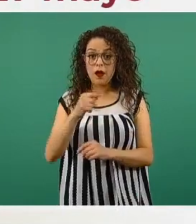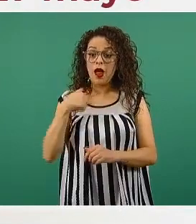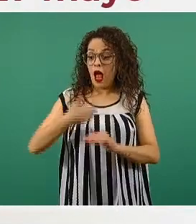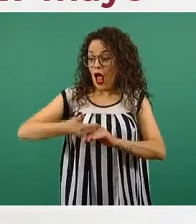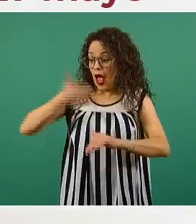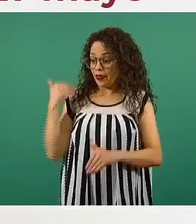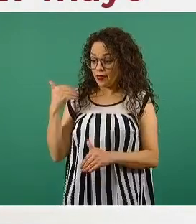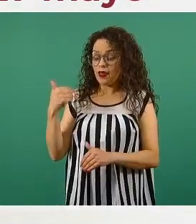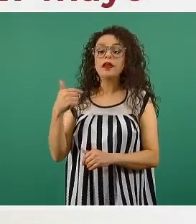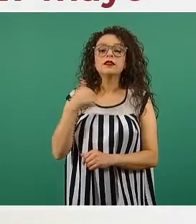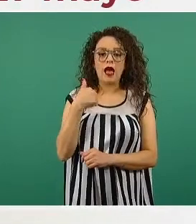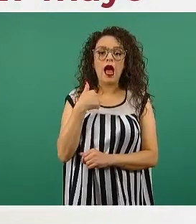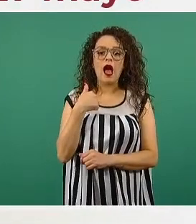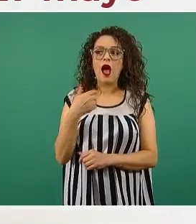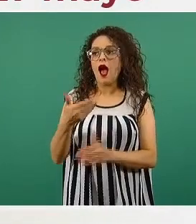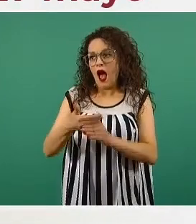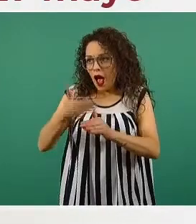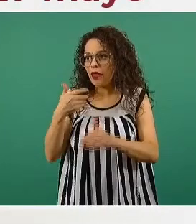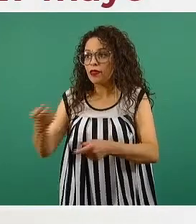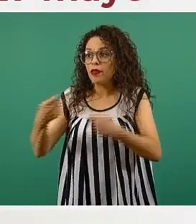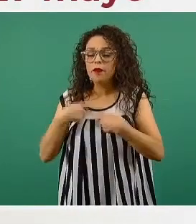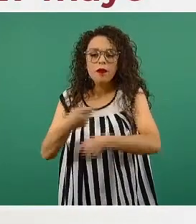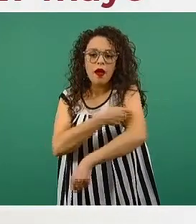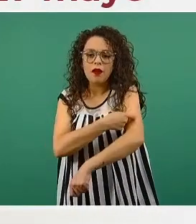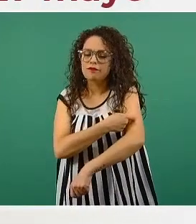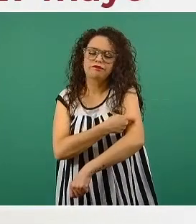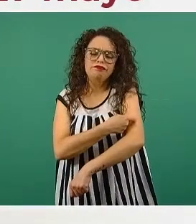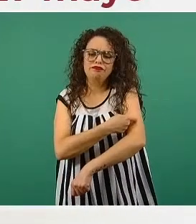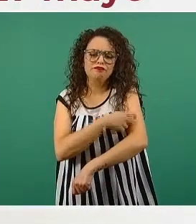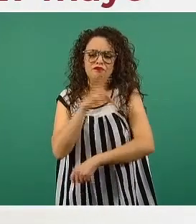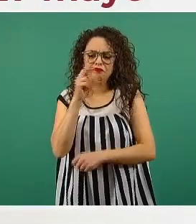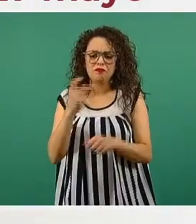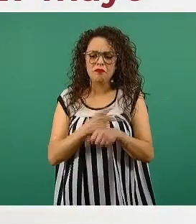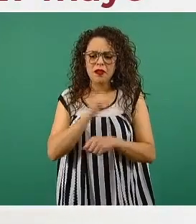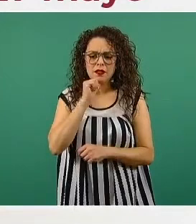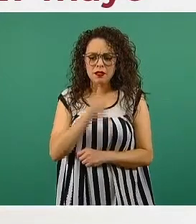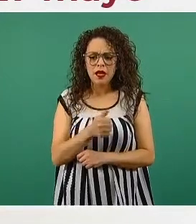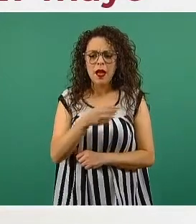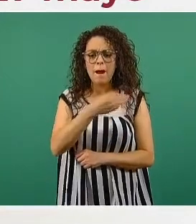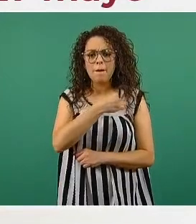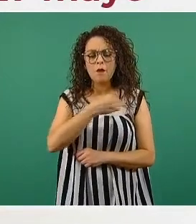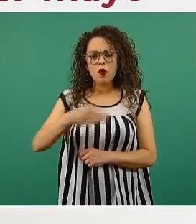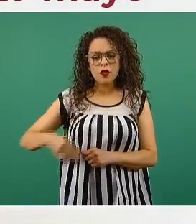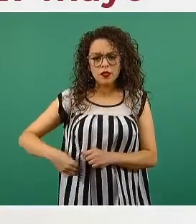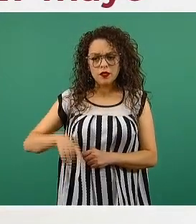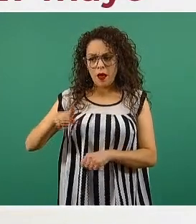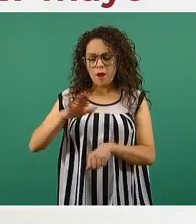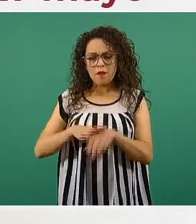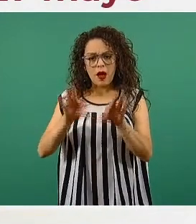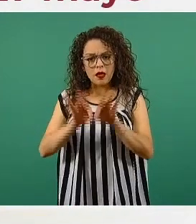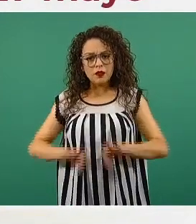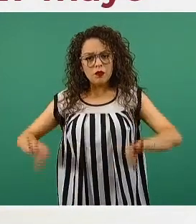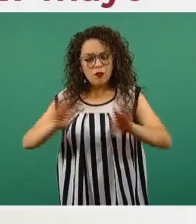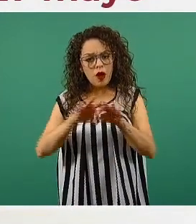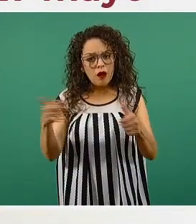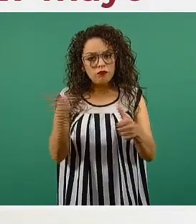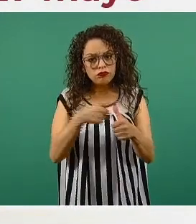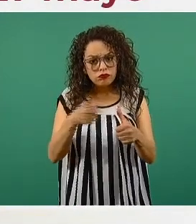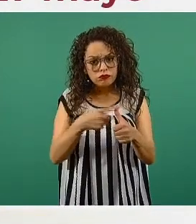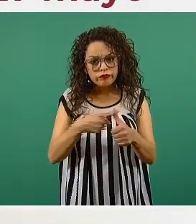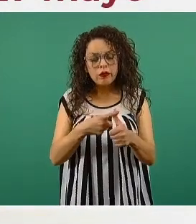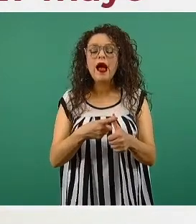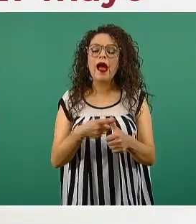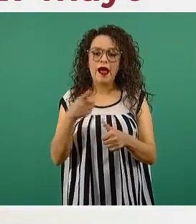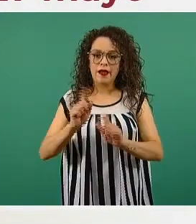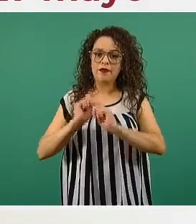antes me va a llegar la vacuna antes, sino que precisamente es activando los municipios prioritarios donde se van a ir activando,